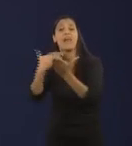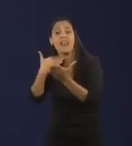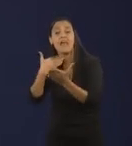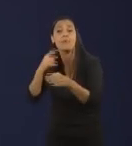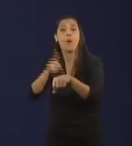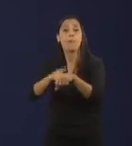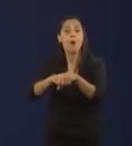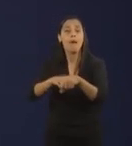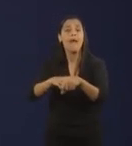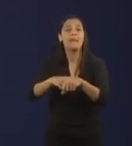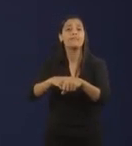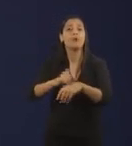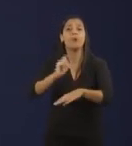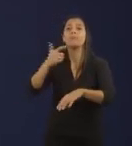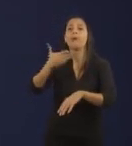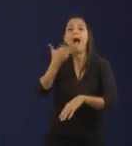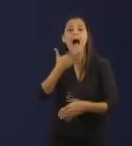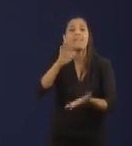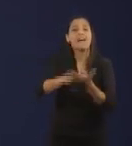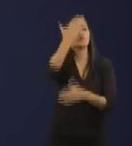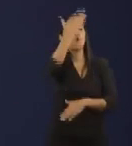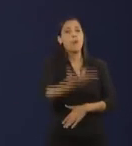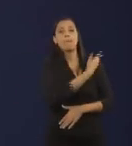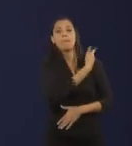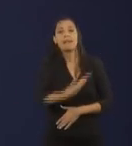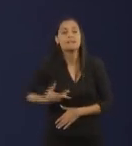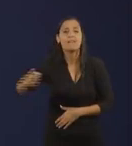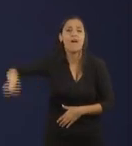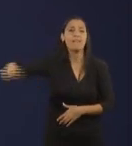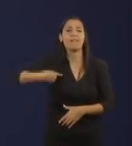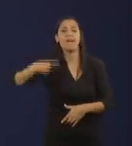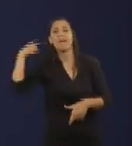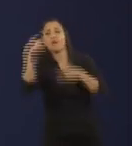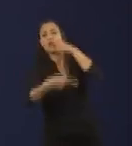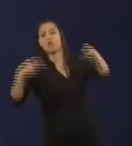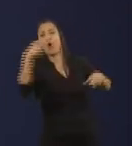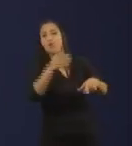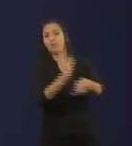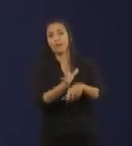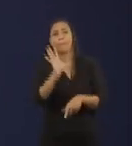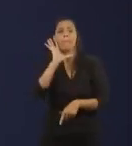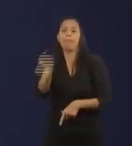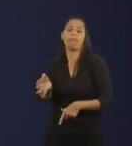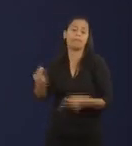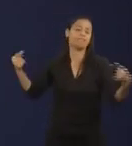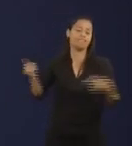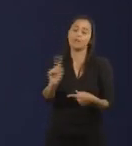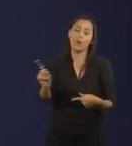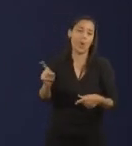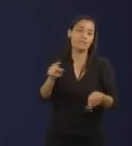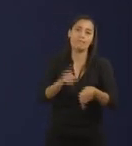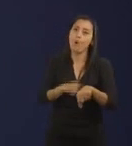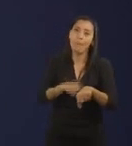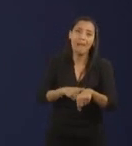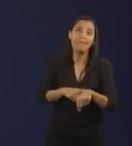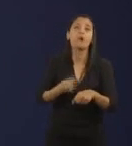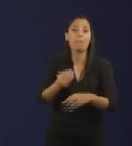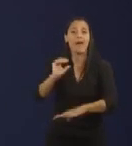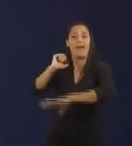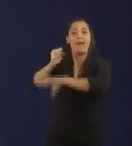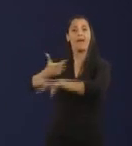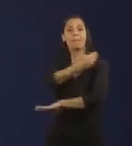se lo nombra y bueno Y nadie ha dicho nada no así que nos nos parecía que no era el no era el mejor momento ni el lugar para para